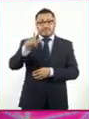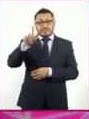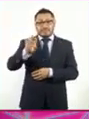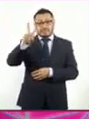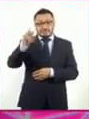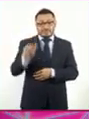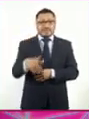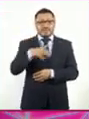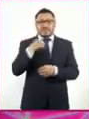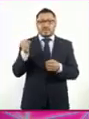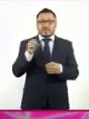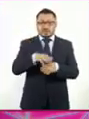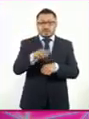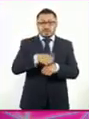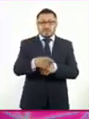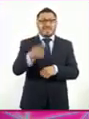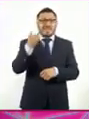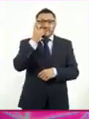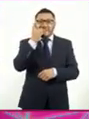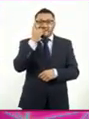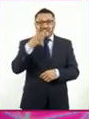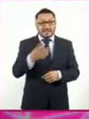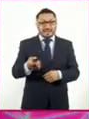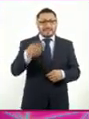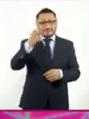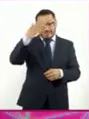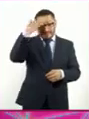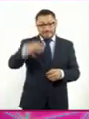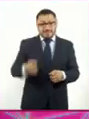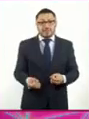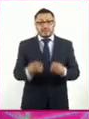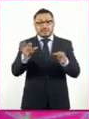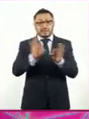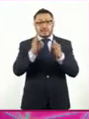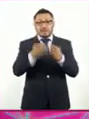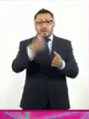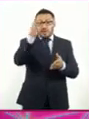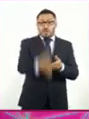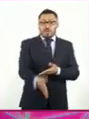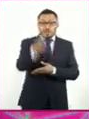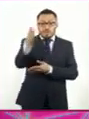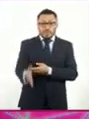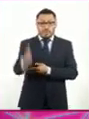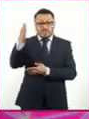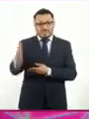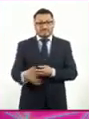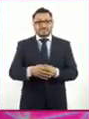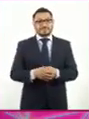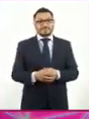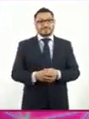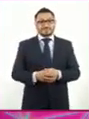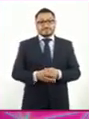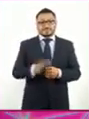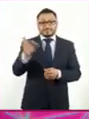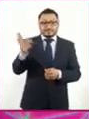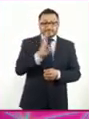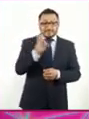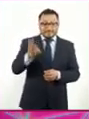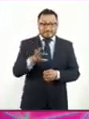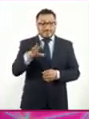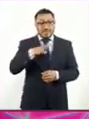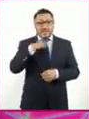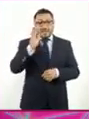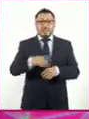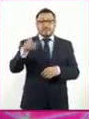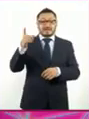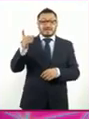número de dientes que posee y con esto se sabe de qué medida cortará los pliegos la rotativa. Si el engrane tiene más